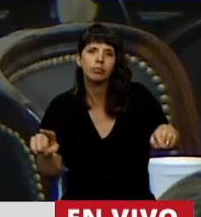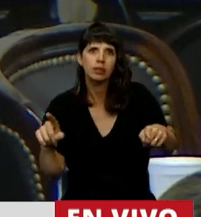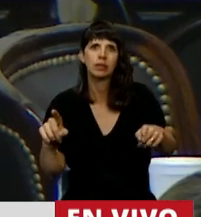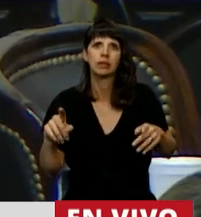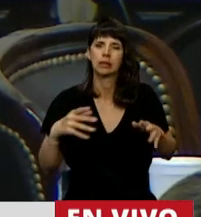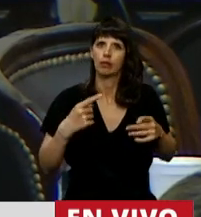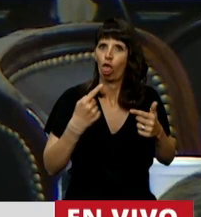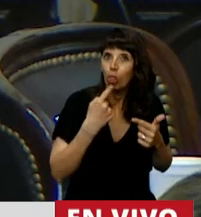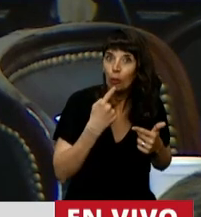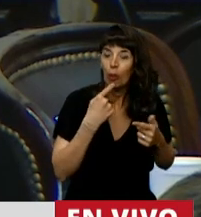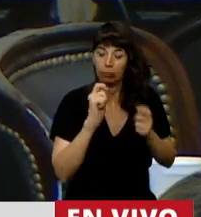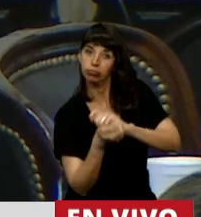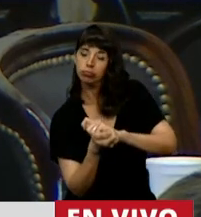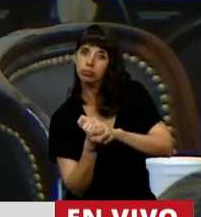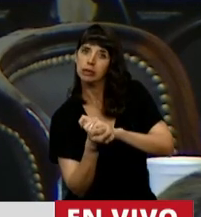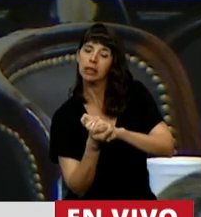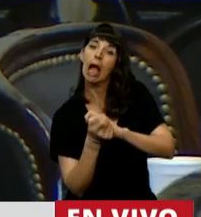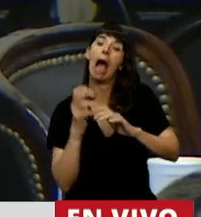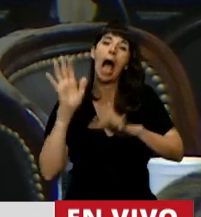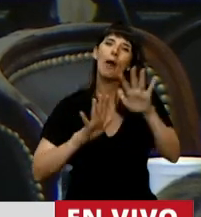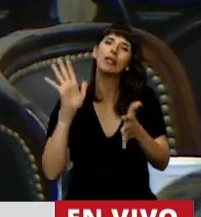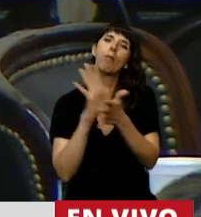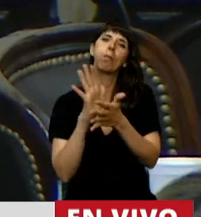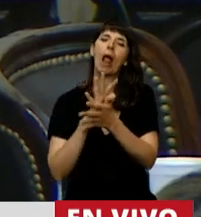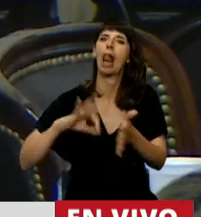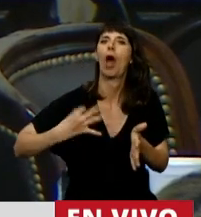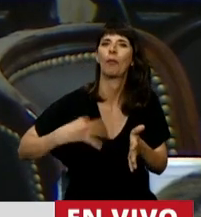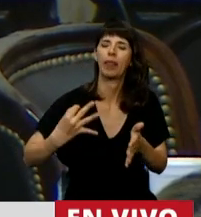veces la vida te pega un cachetazo.